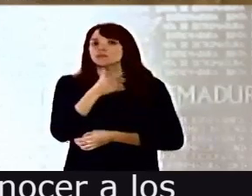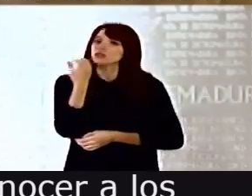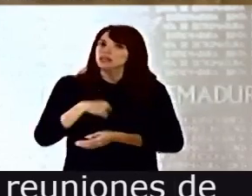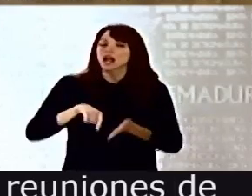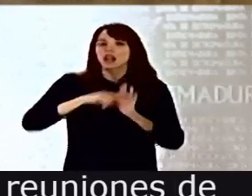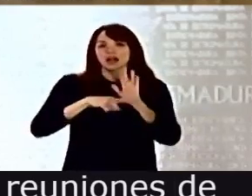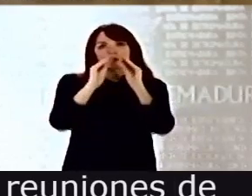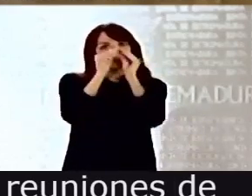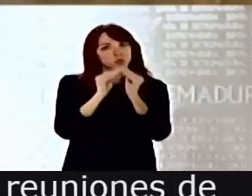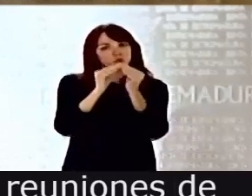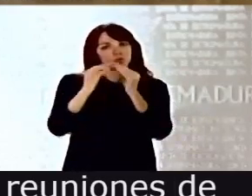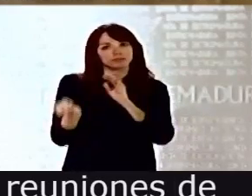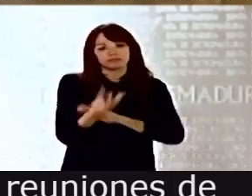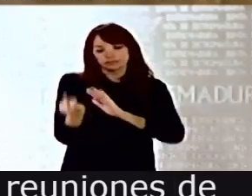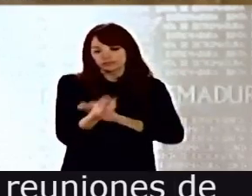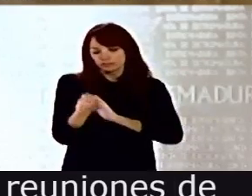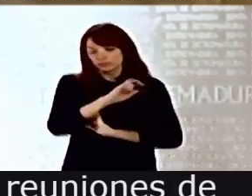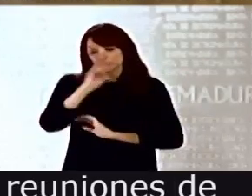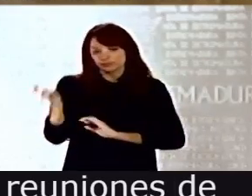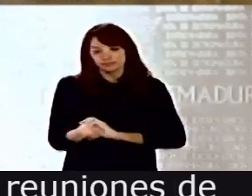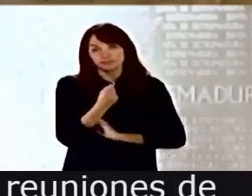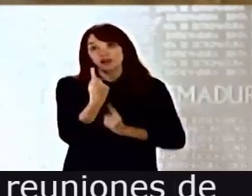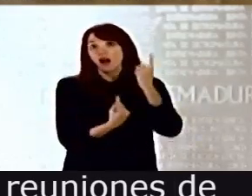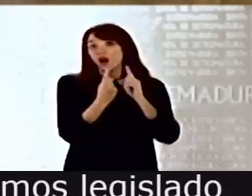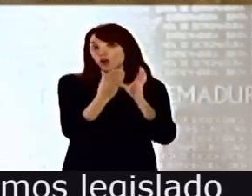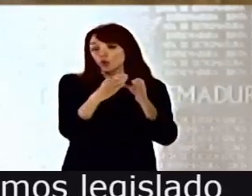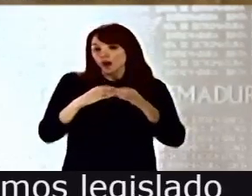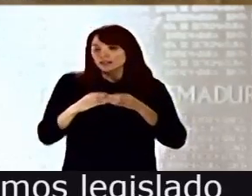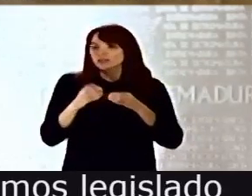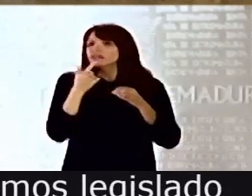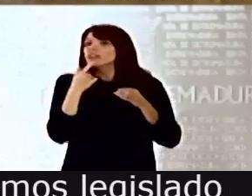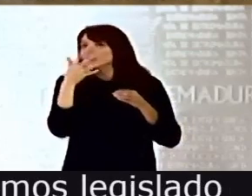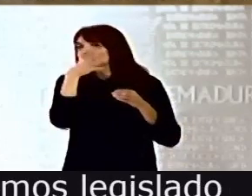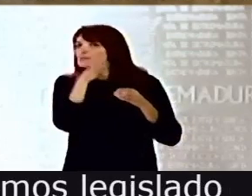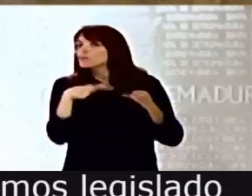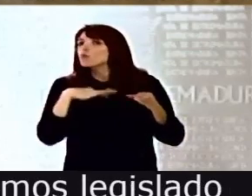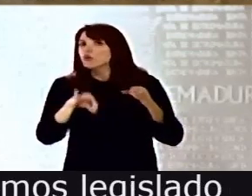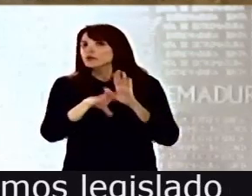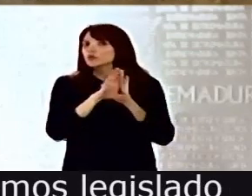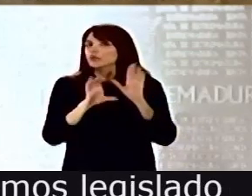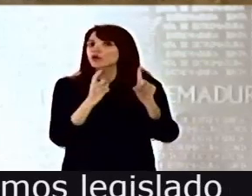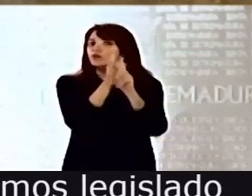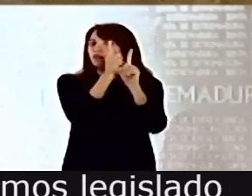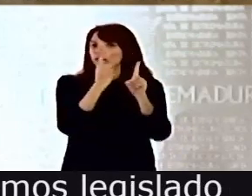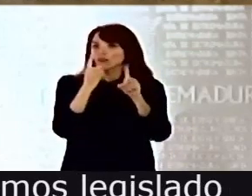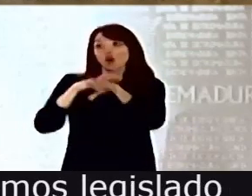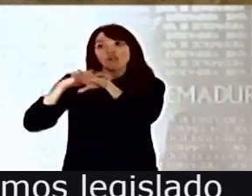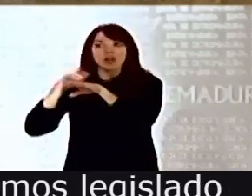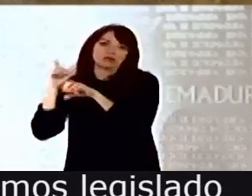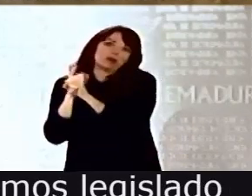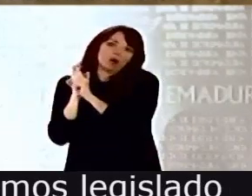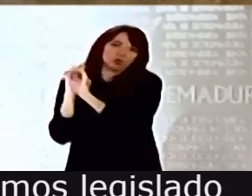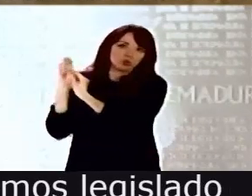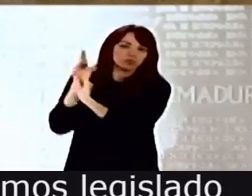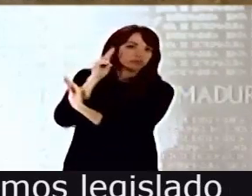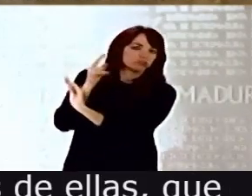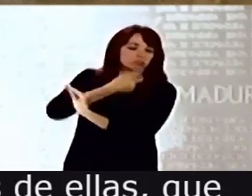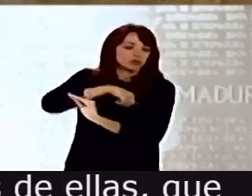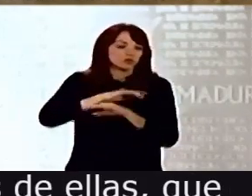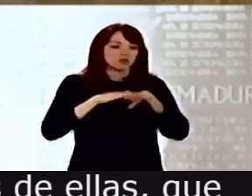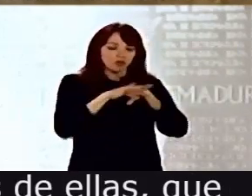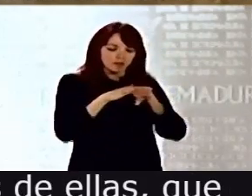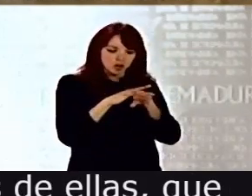legislado mucho en la legislatura pasada y ha habido varias de ellas que ante visos de inconstitucionalidad el Gobierno de España hace su trabajo y nosotros el nuestro, y luego